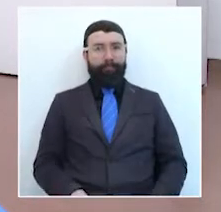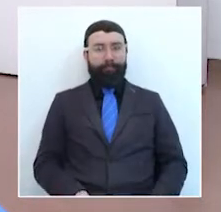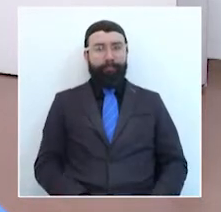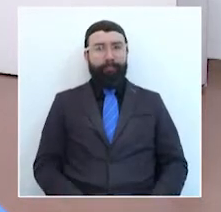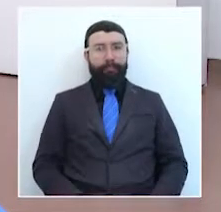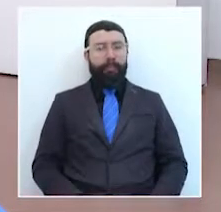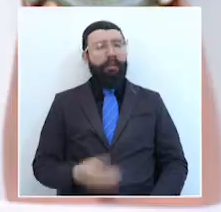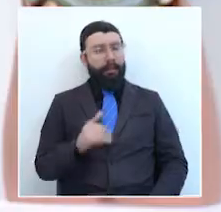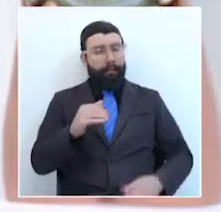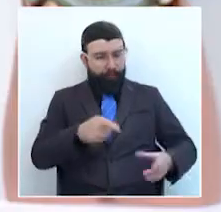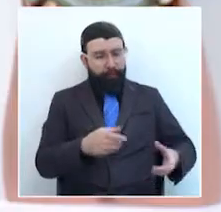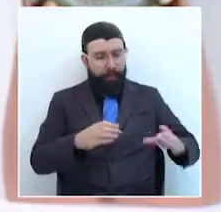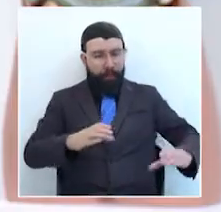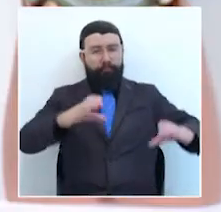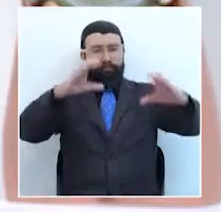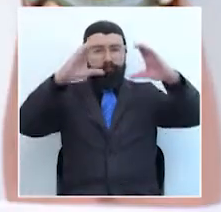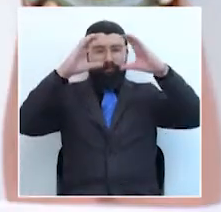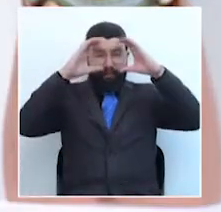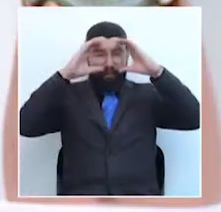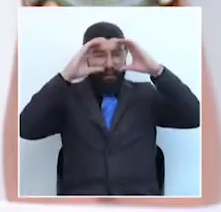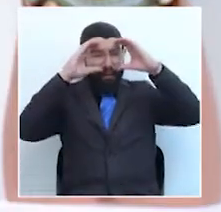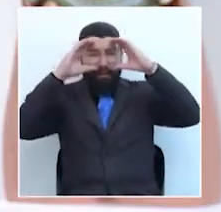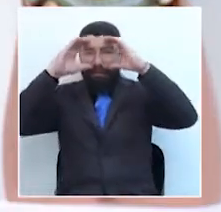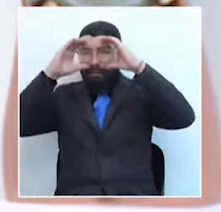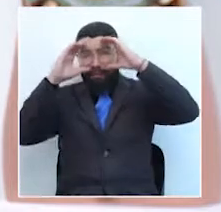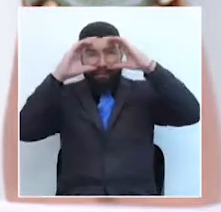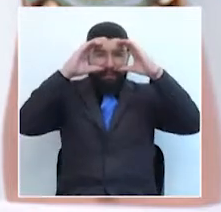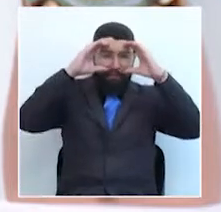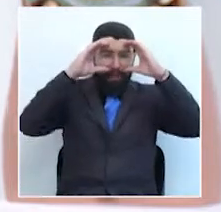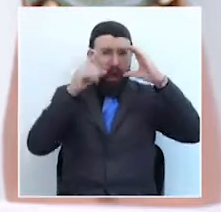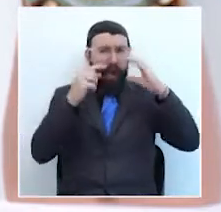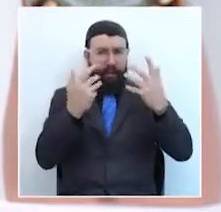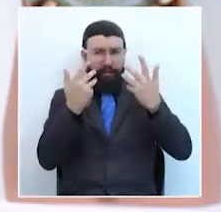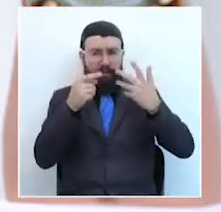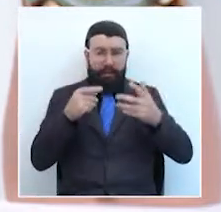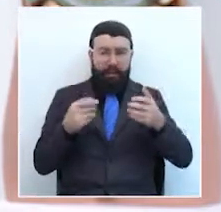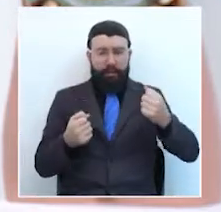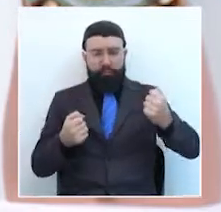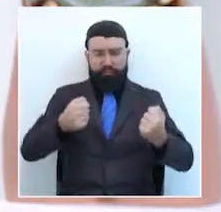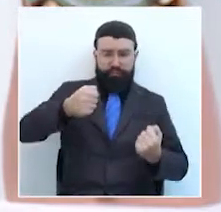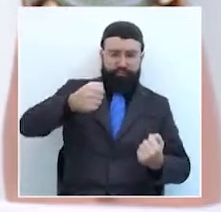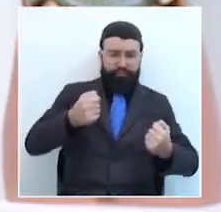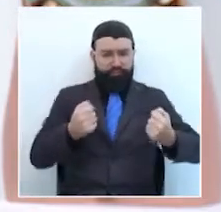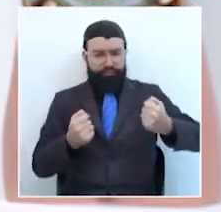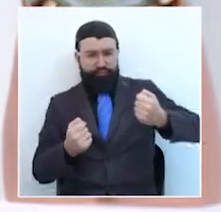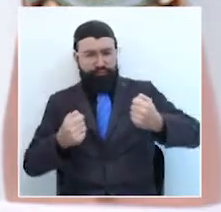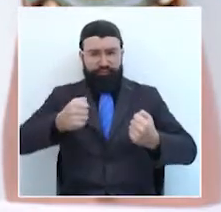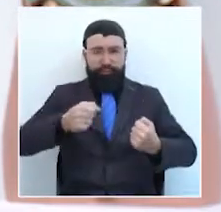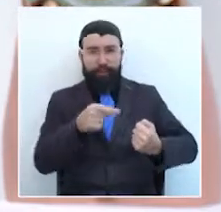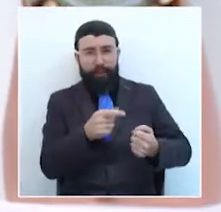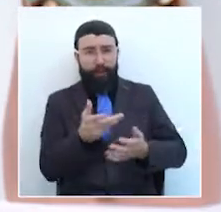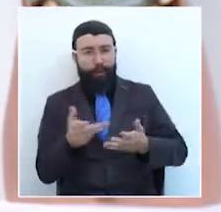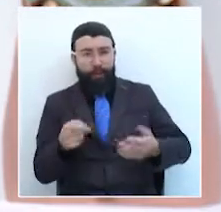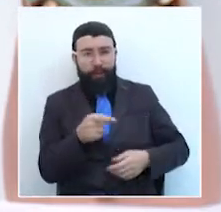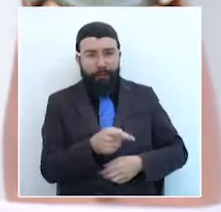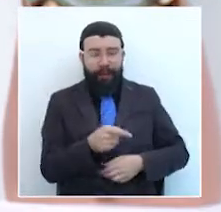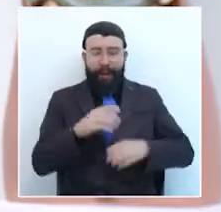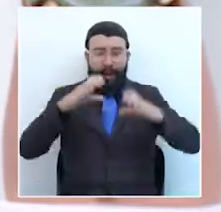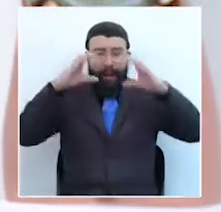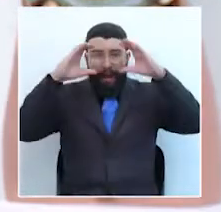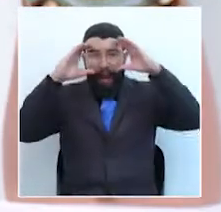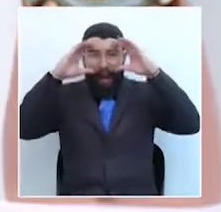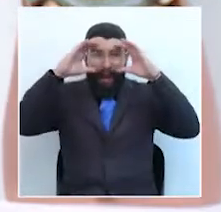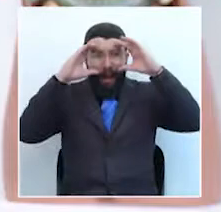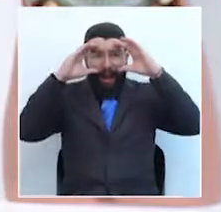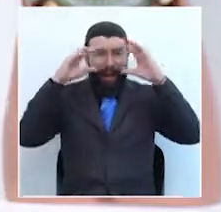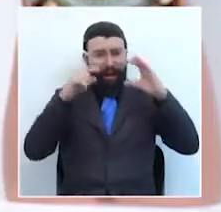por medio del tema de la realidad virtual y el acompañamiento psicológico que se le hizo ya por medio las gafas se hace